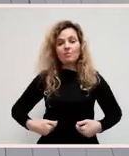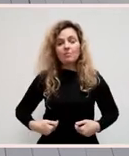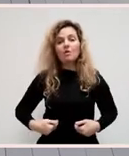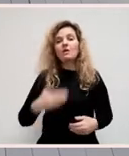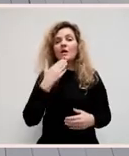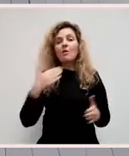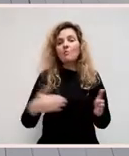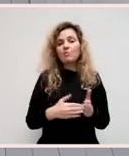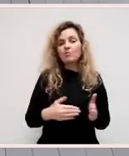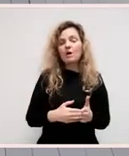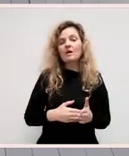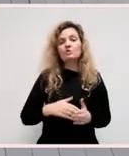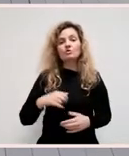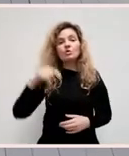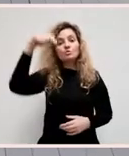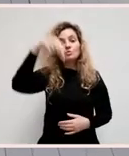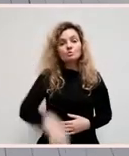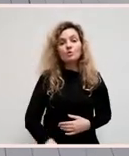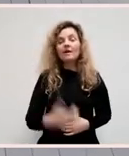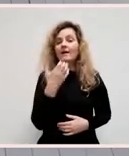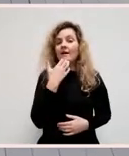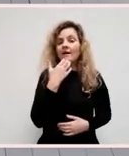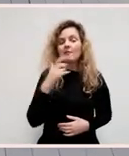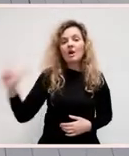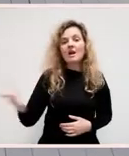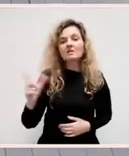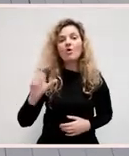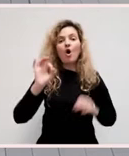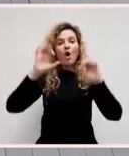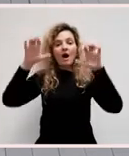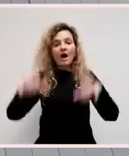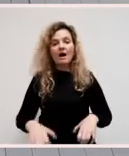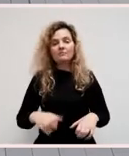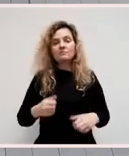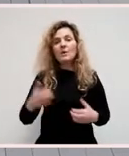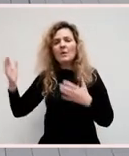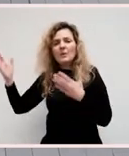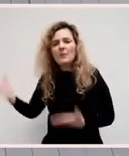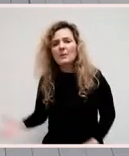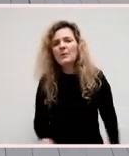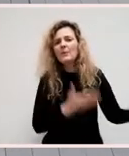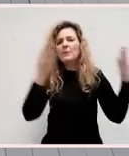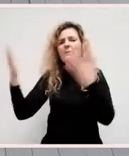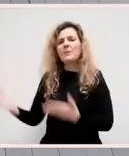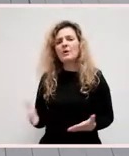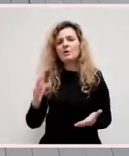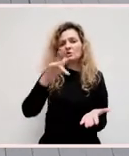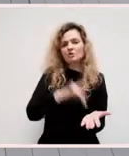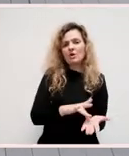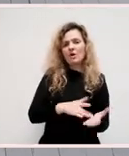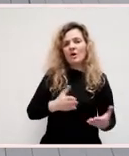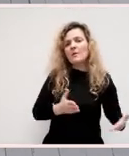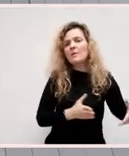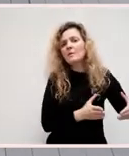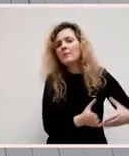para algún por todo sur quien sabe solicitó actual lisboa hogares actual cádiz acto puse con una galerna en